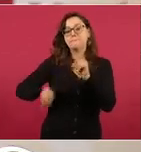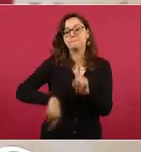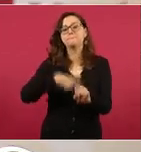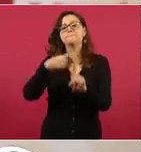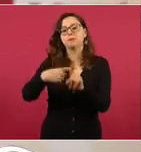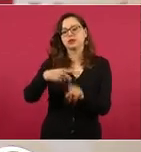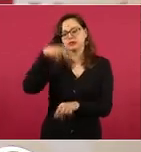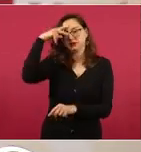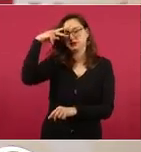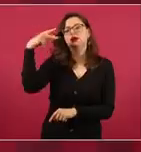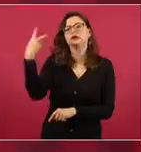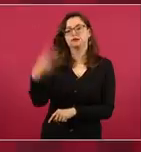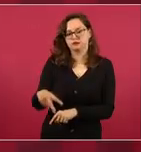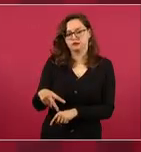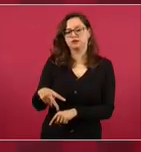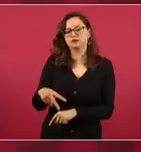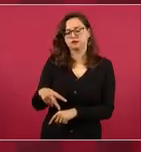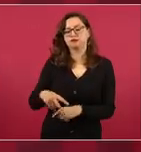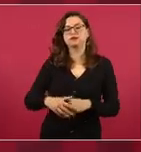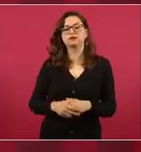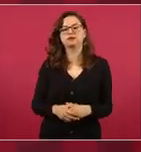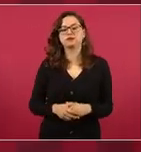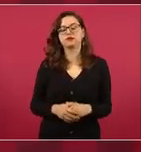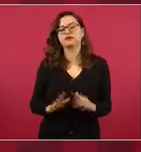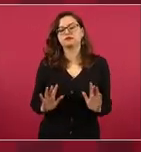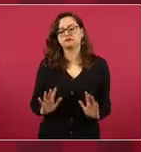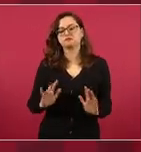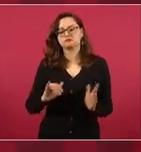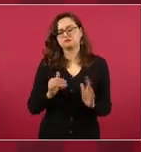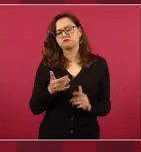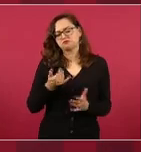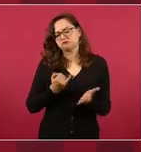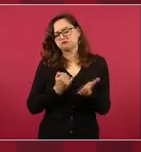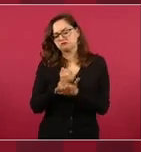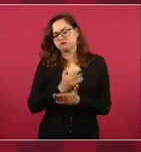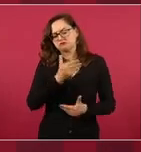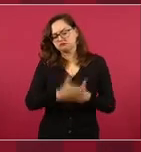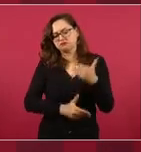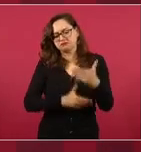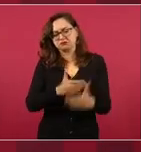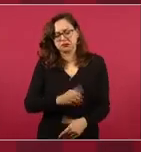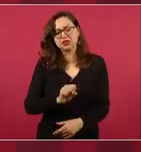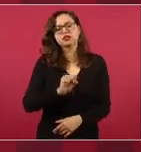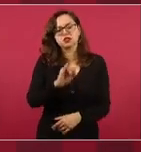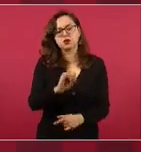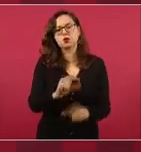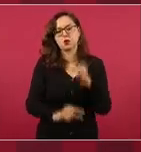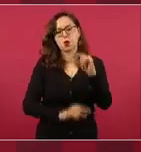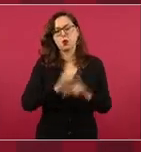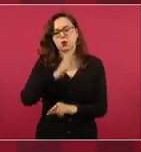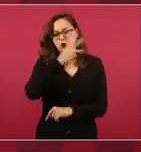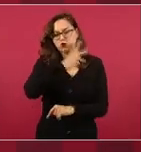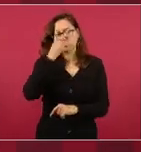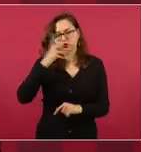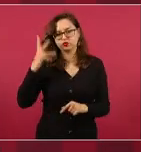Pero su línea de decisiones va en ese sentido, aumentar el número de visas. Para el caso de